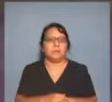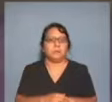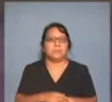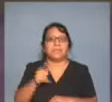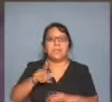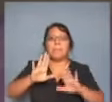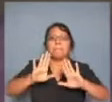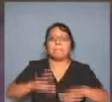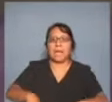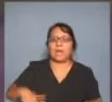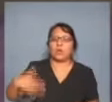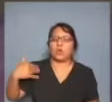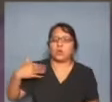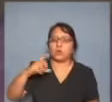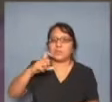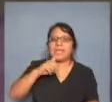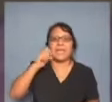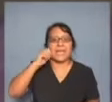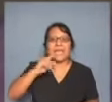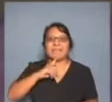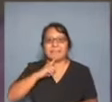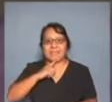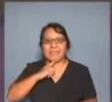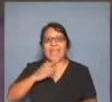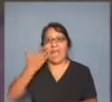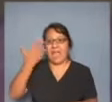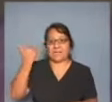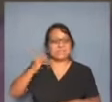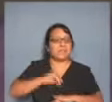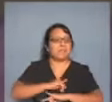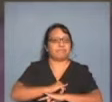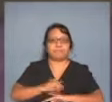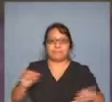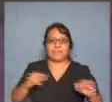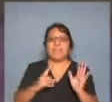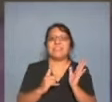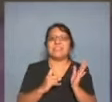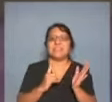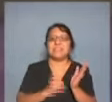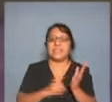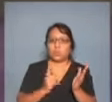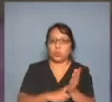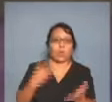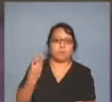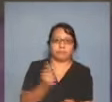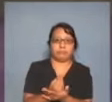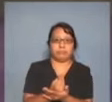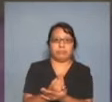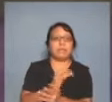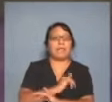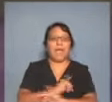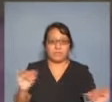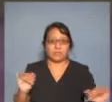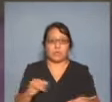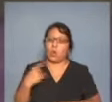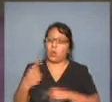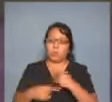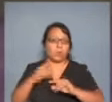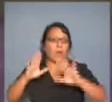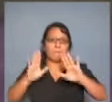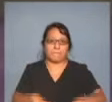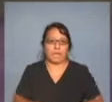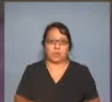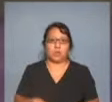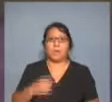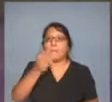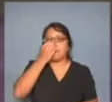general del 24 de la cgt Bueno finalmente ayer salieron los titulares digamos de la sgt a decir que no que va a continuar que continúa